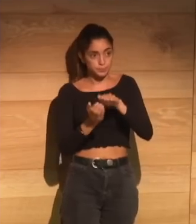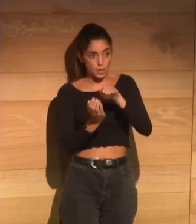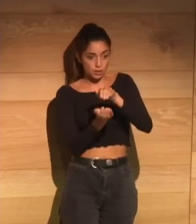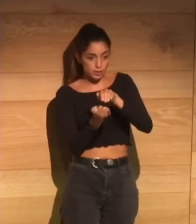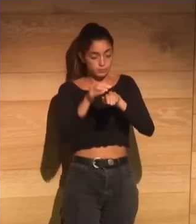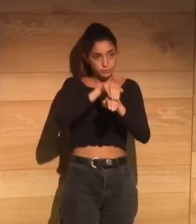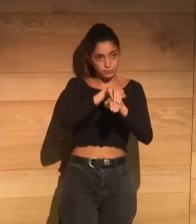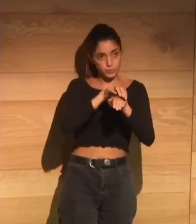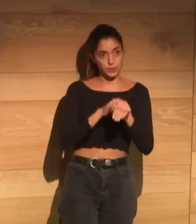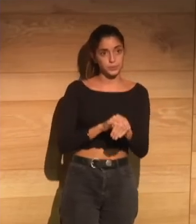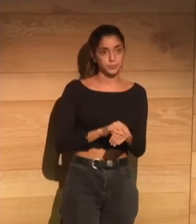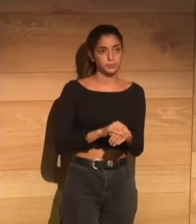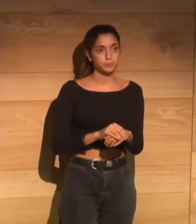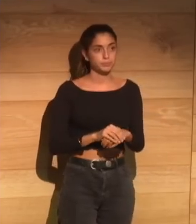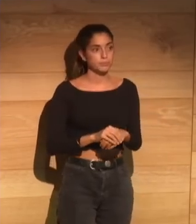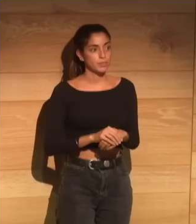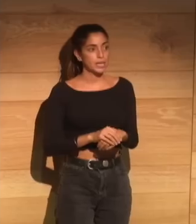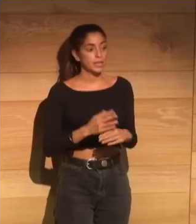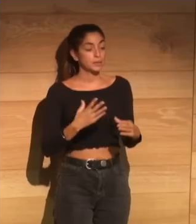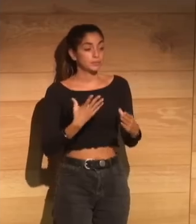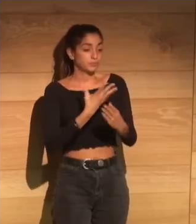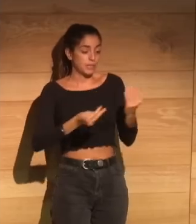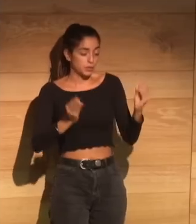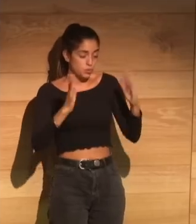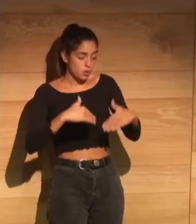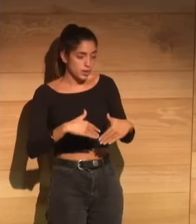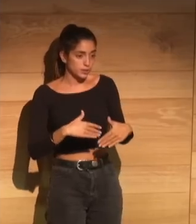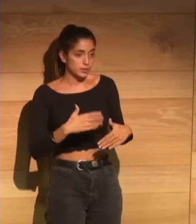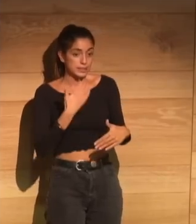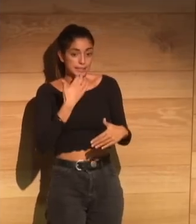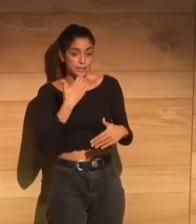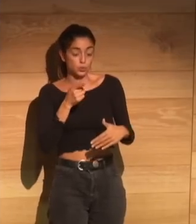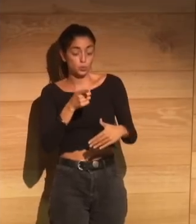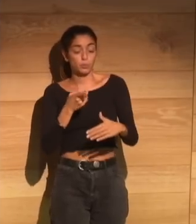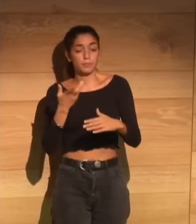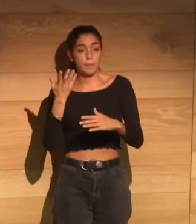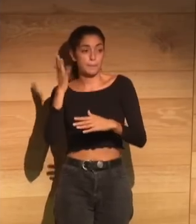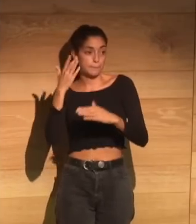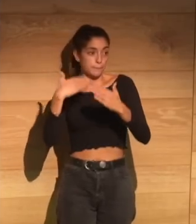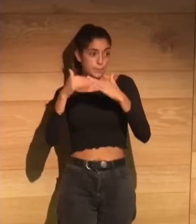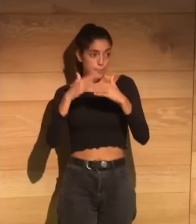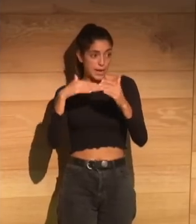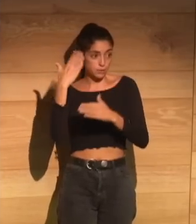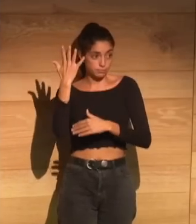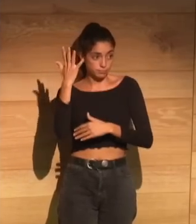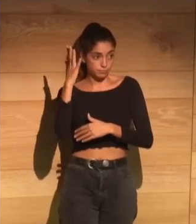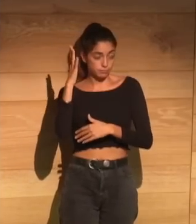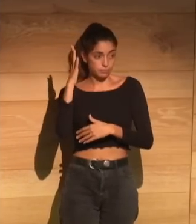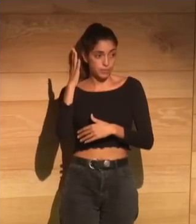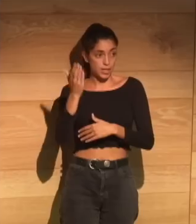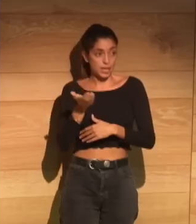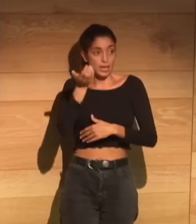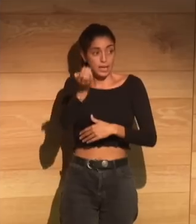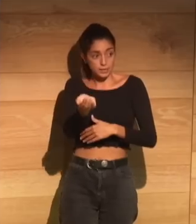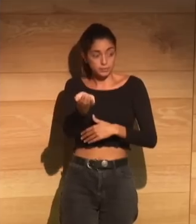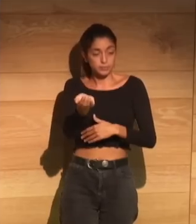huevito eso. Para los dos lados. Vale. Mirás, para que no te equivoques, Arturo, si tú pones la mano hacia arriba, como si fueras a pedir algo... Eso es cóncavo.